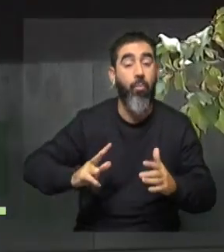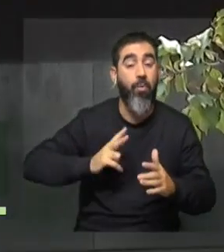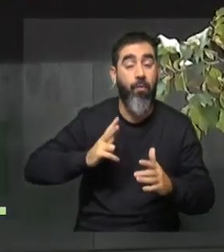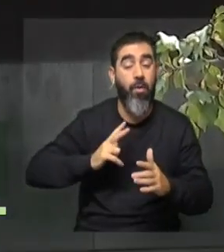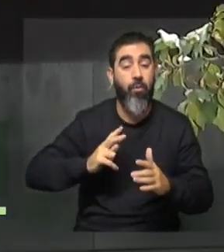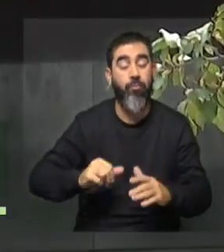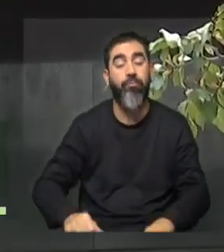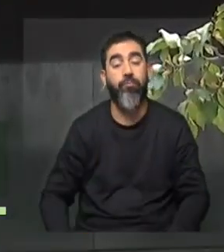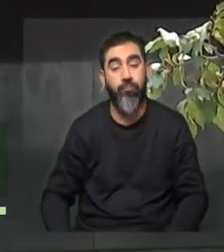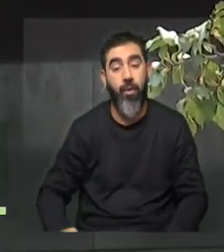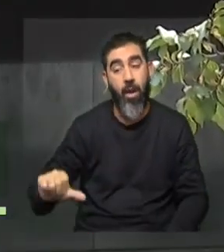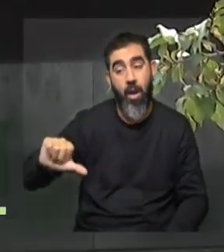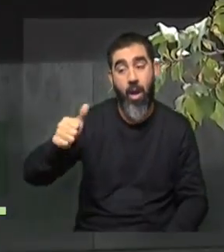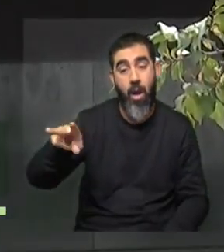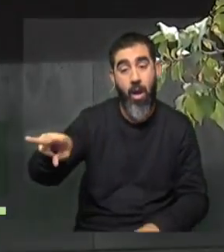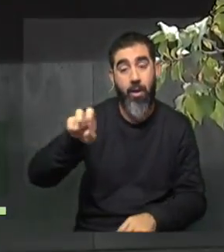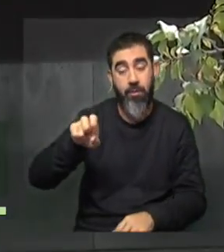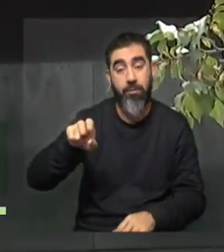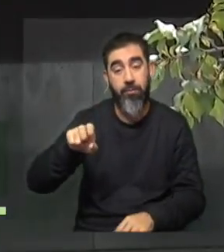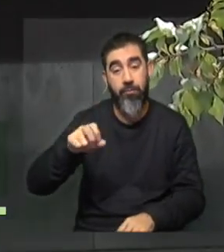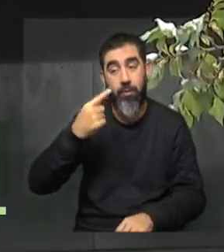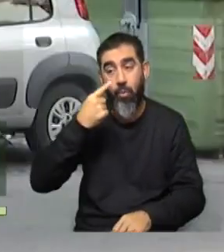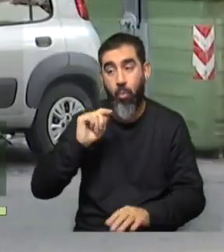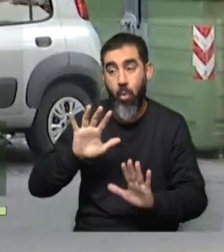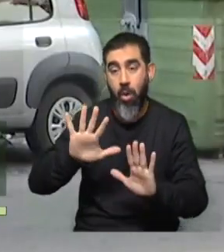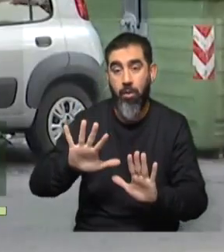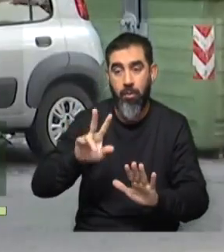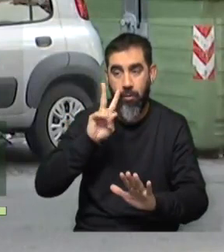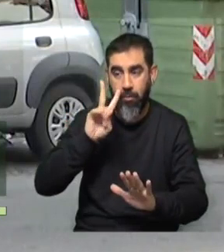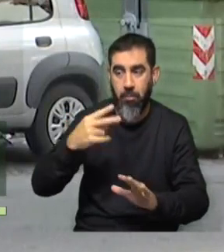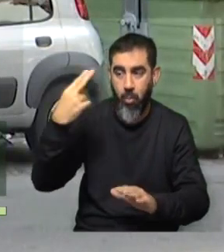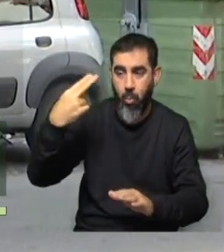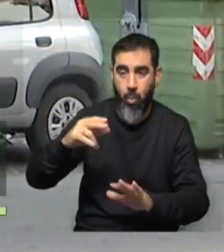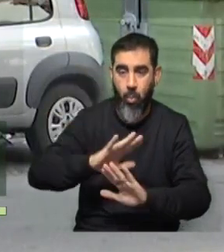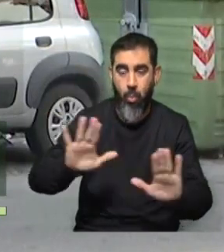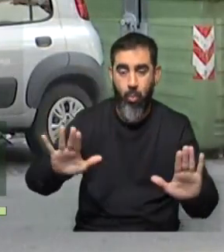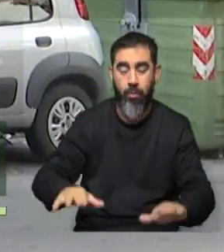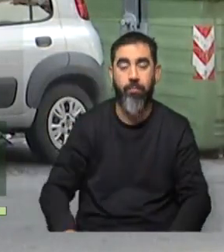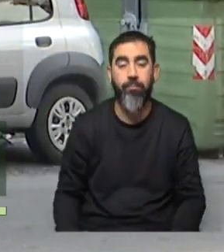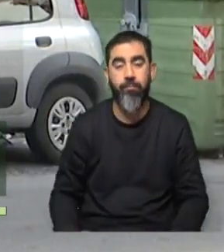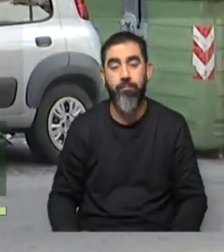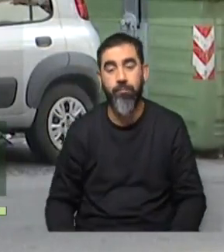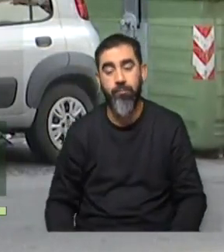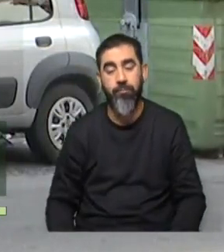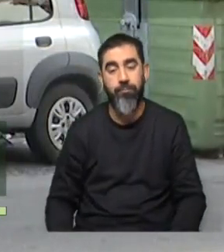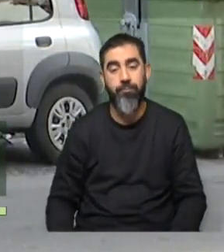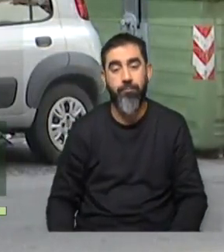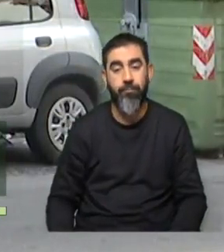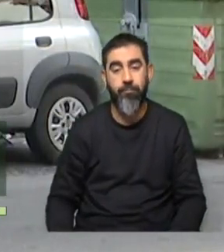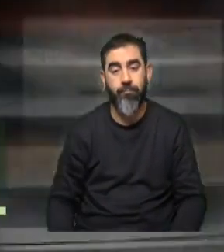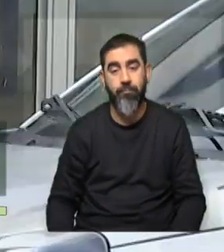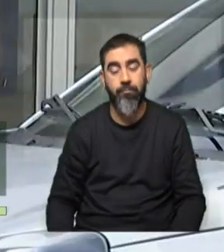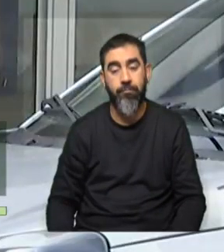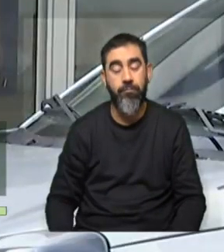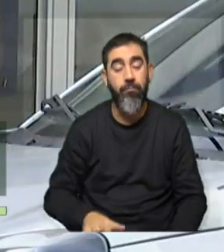400 millones de ganancias que en realidad números así no no habíamos visto en las estadísticas que hay disponibles y bueno es